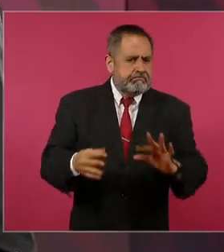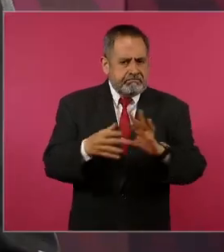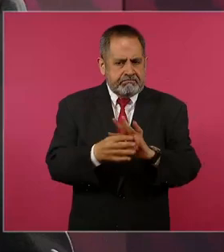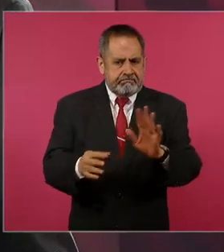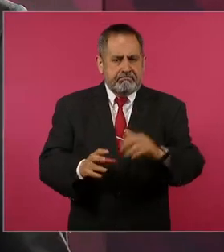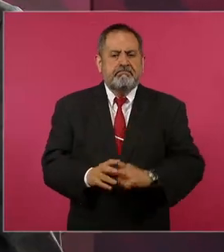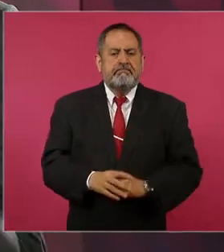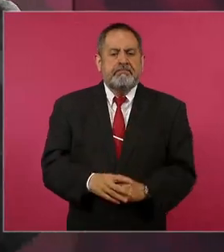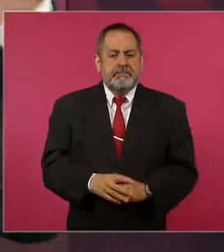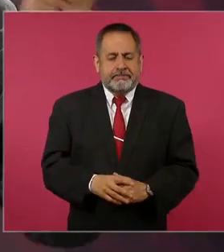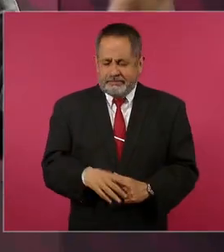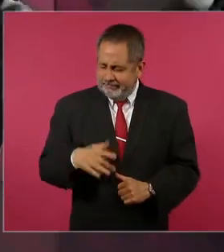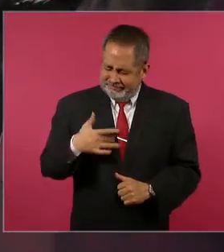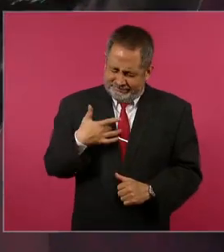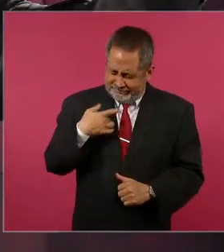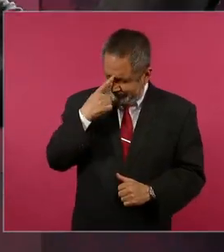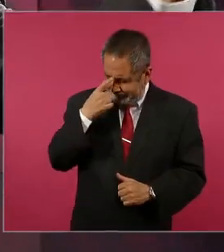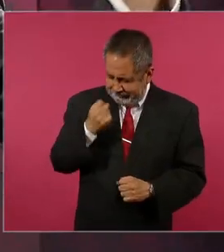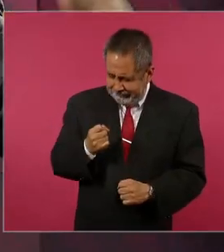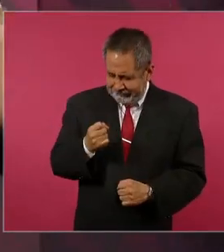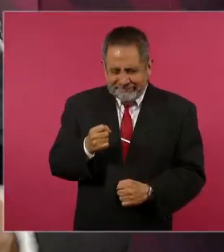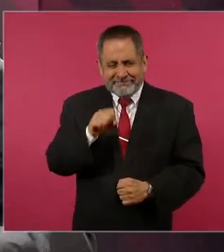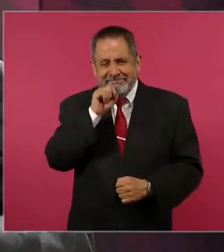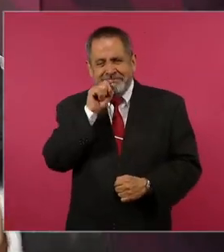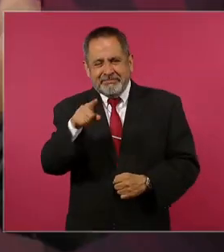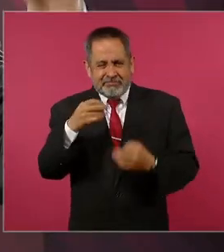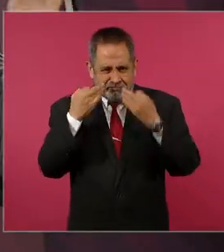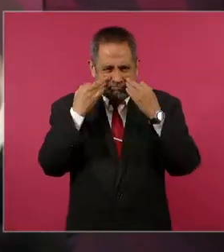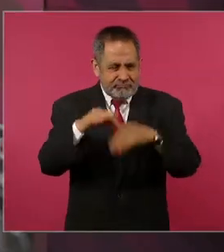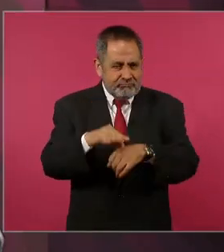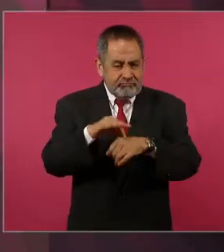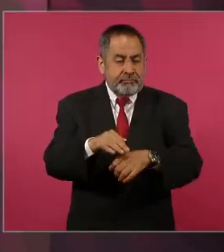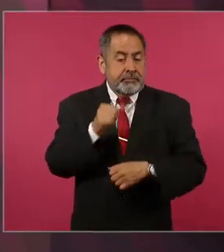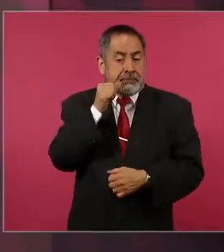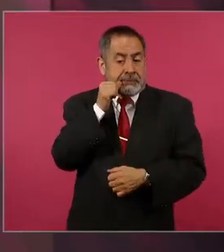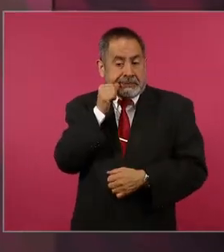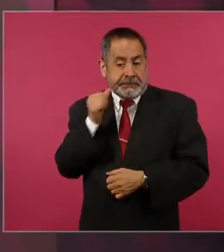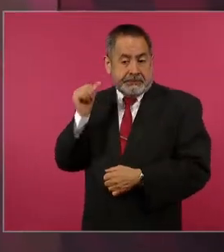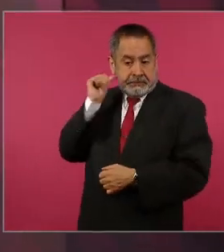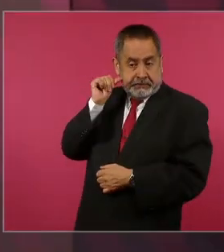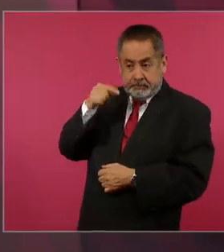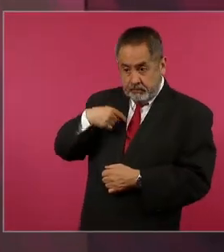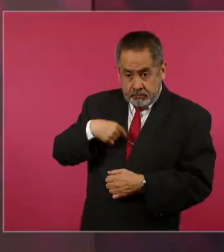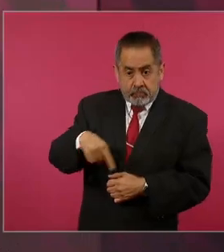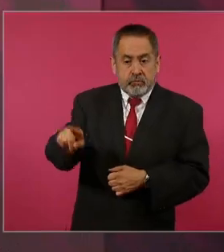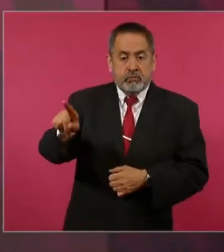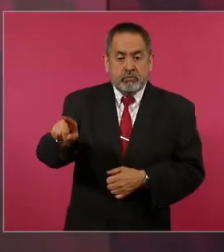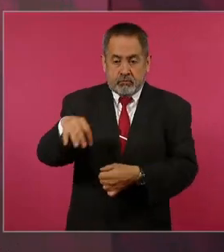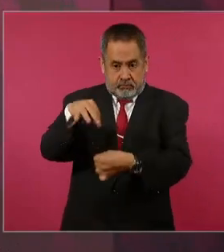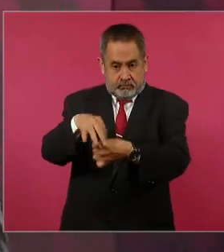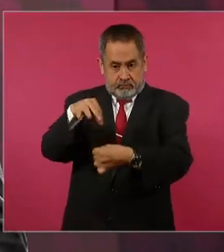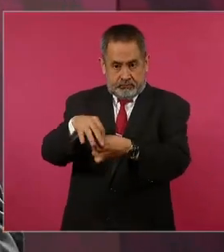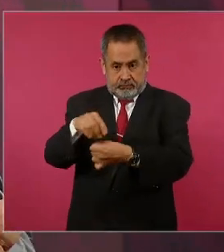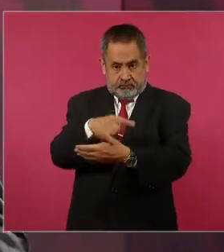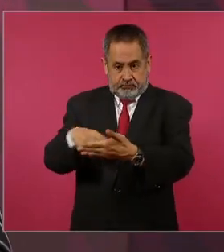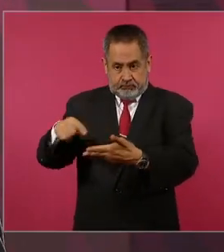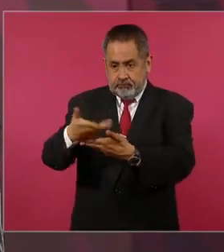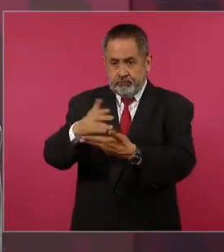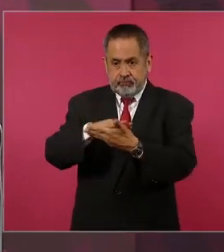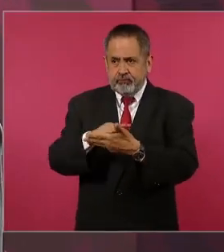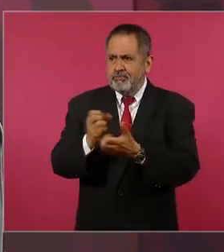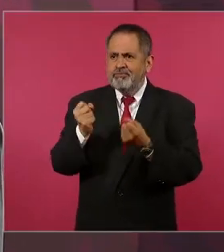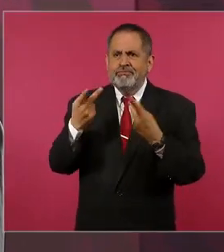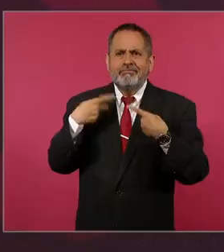seguro, porque además me tocó ayer que fui a votar, había mucha